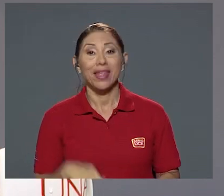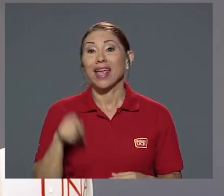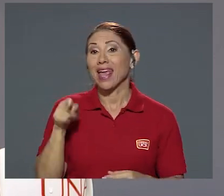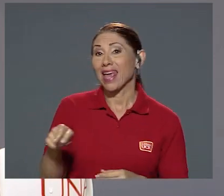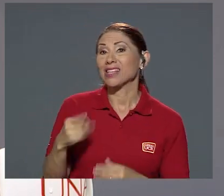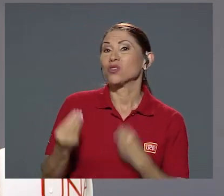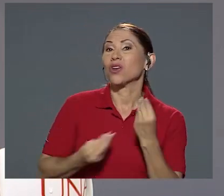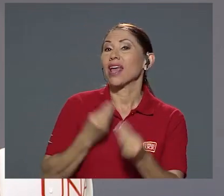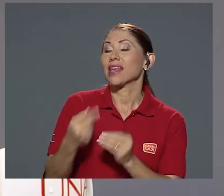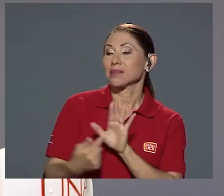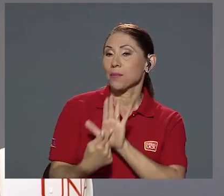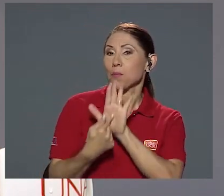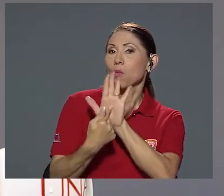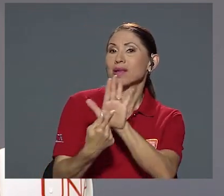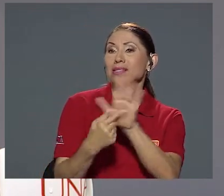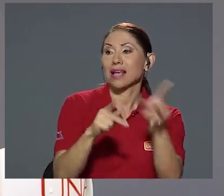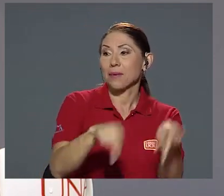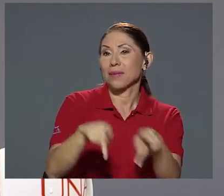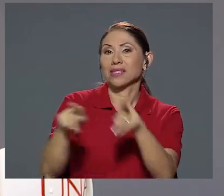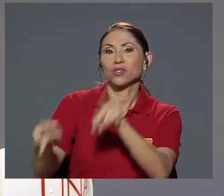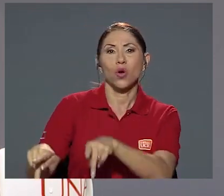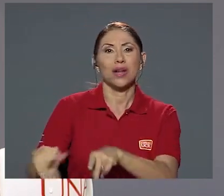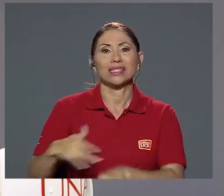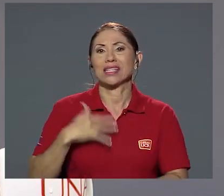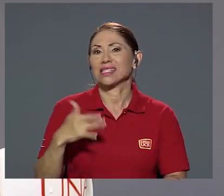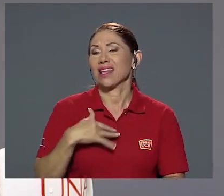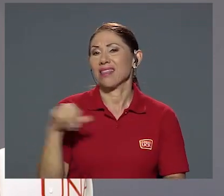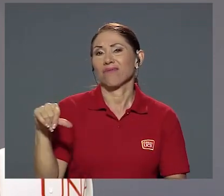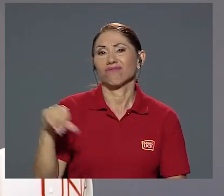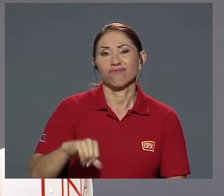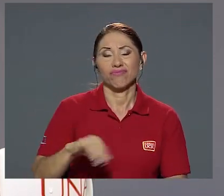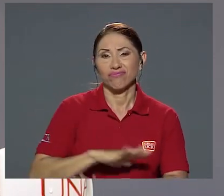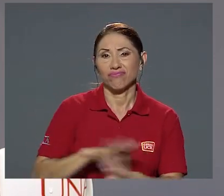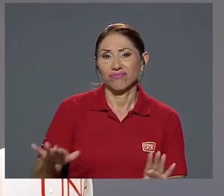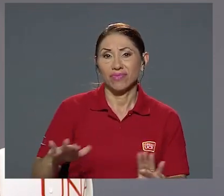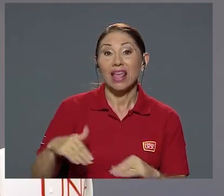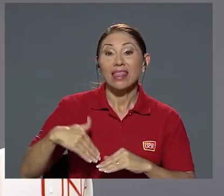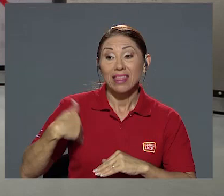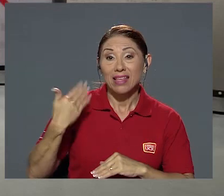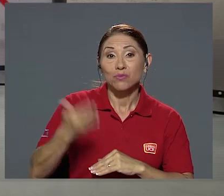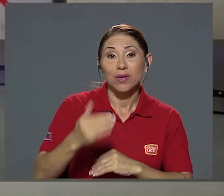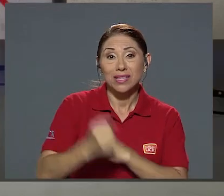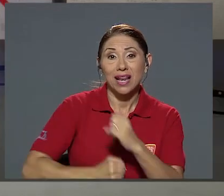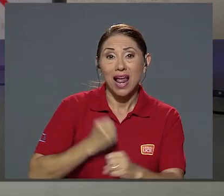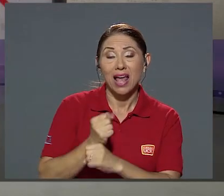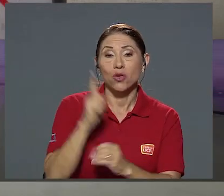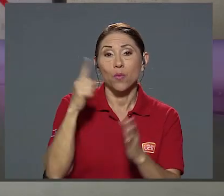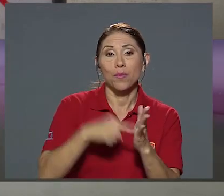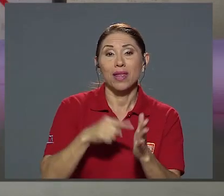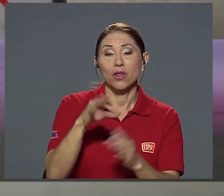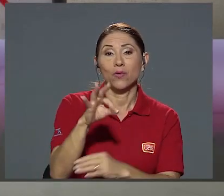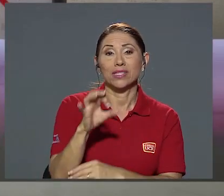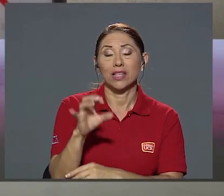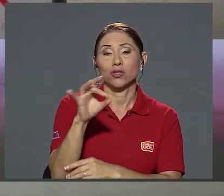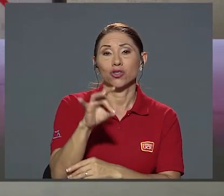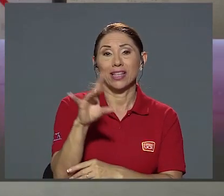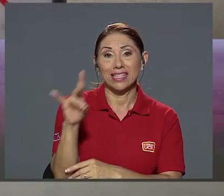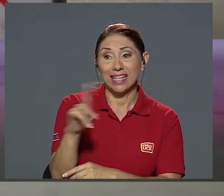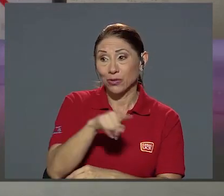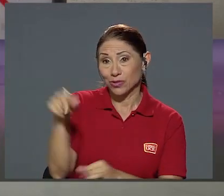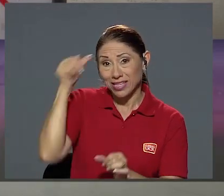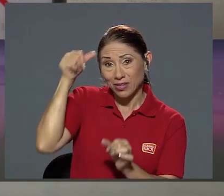descontento ciudadano que siguió incluso después del 87, recordarán ustedes con los programas de ajuste